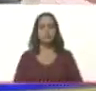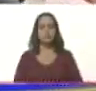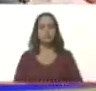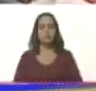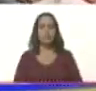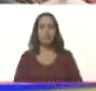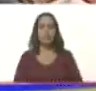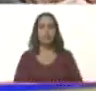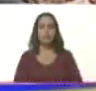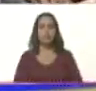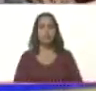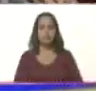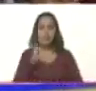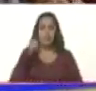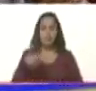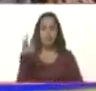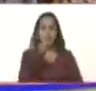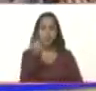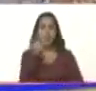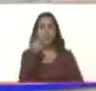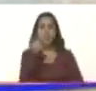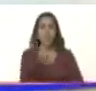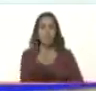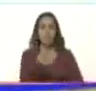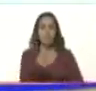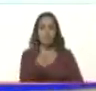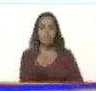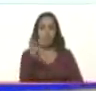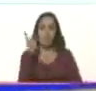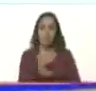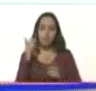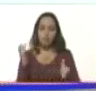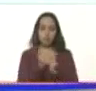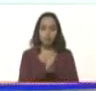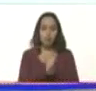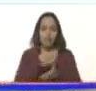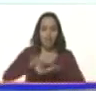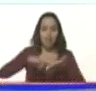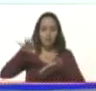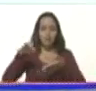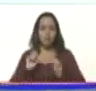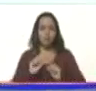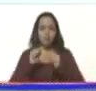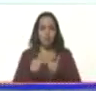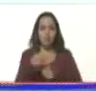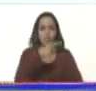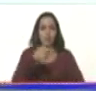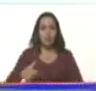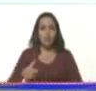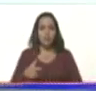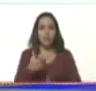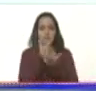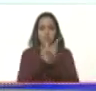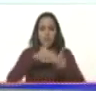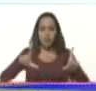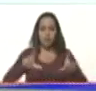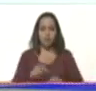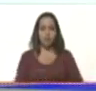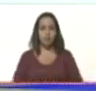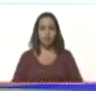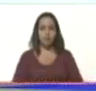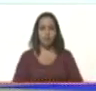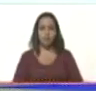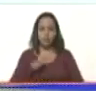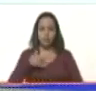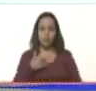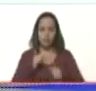Y desde Venezuela decimos, hay que retomar el espíritu originario de los libertadores para llevar